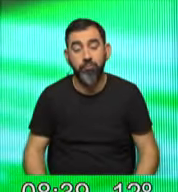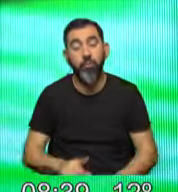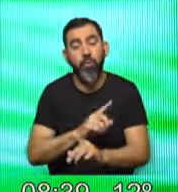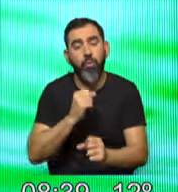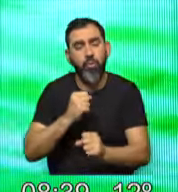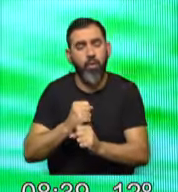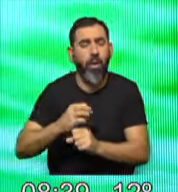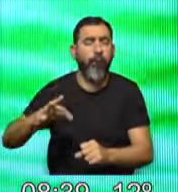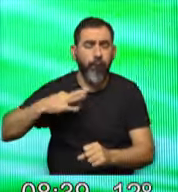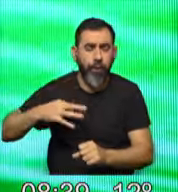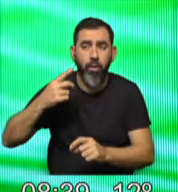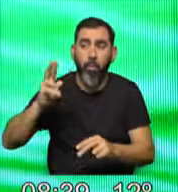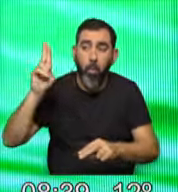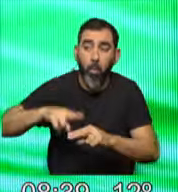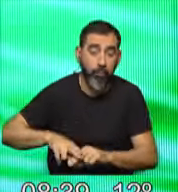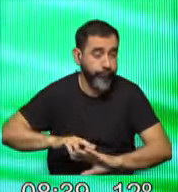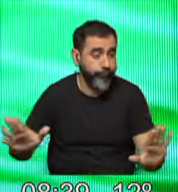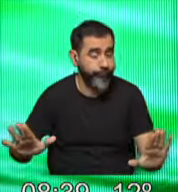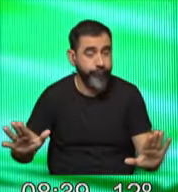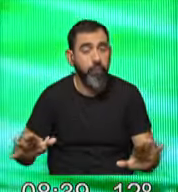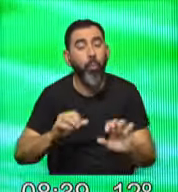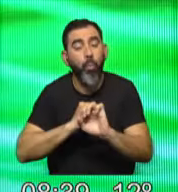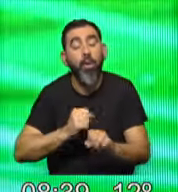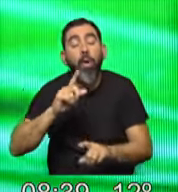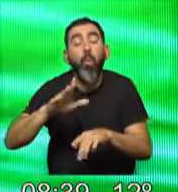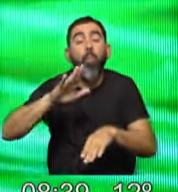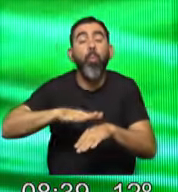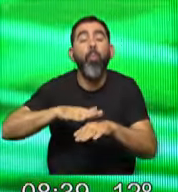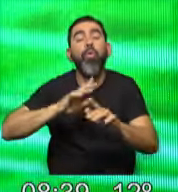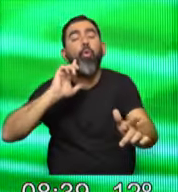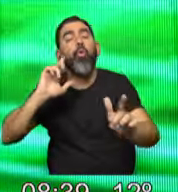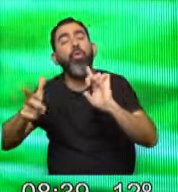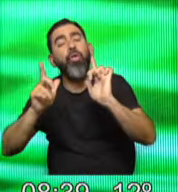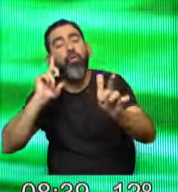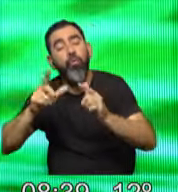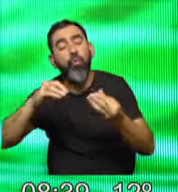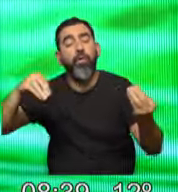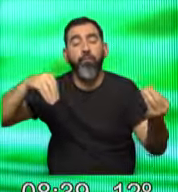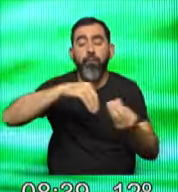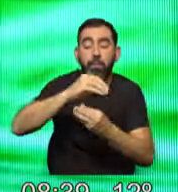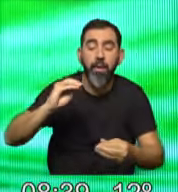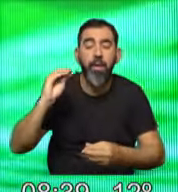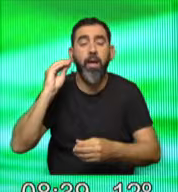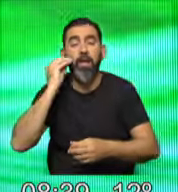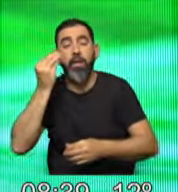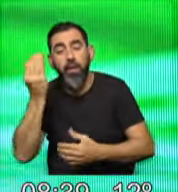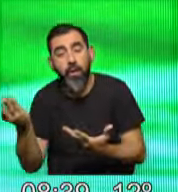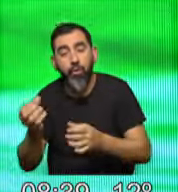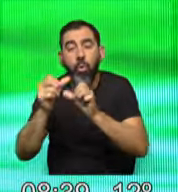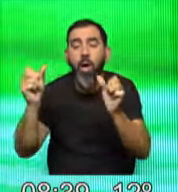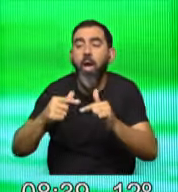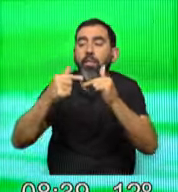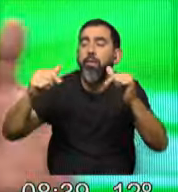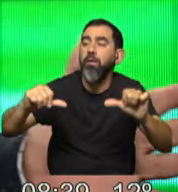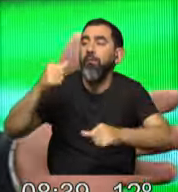trabajar toda la vida y después fallecer sino poder tener un momento de Disfrute con la familia con los nietos con con hacer cosas